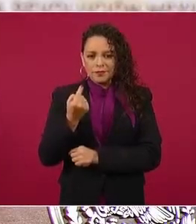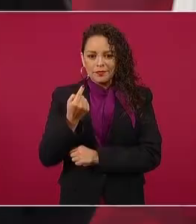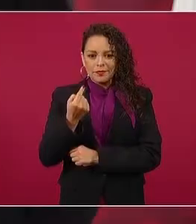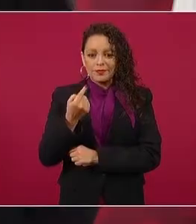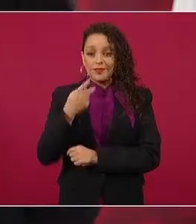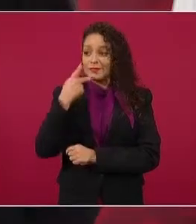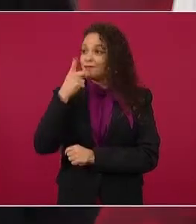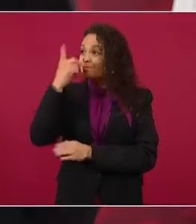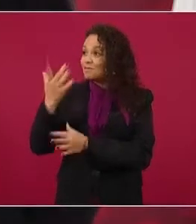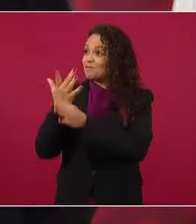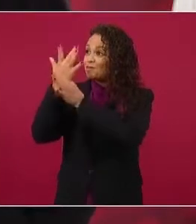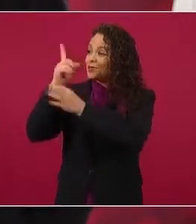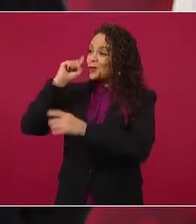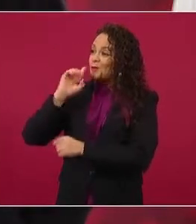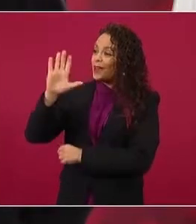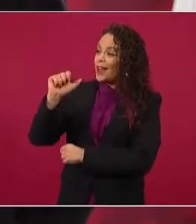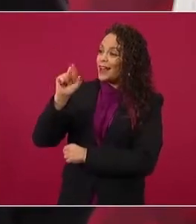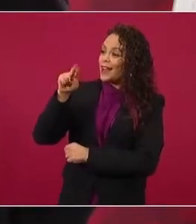Aristegui,